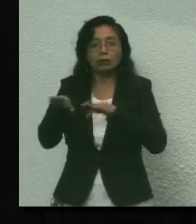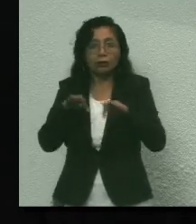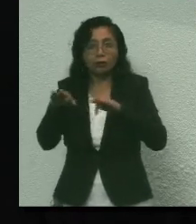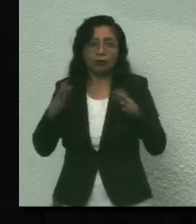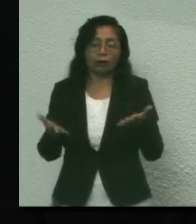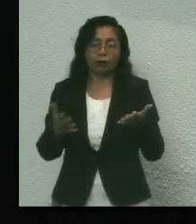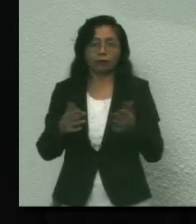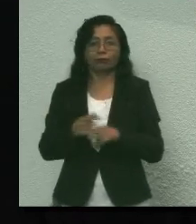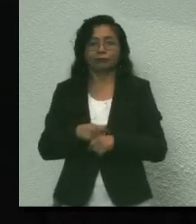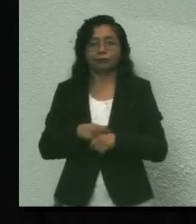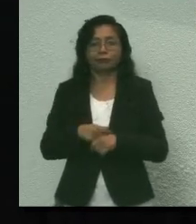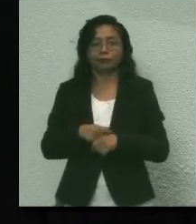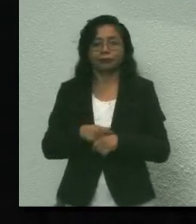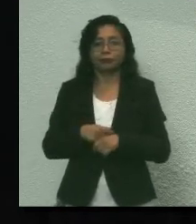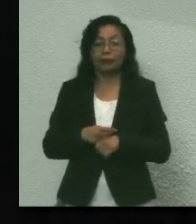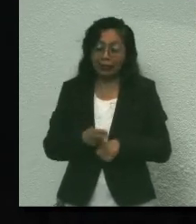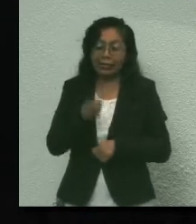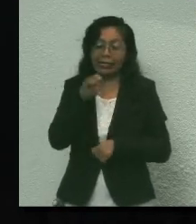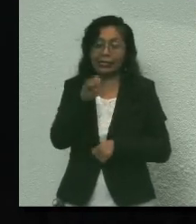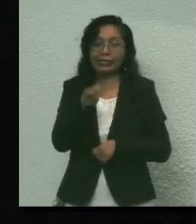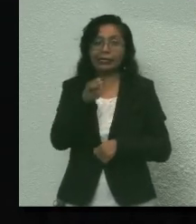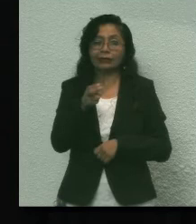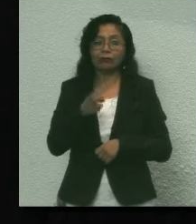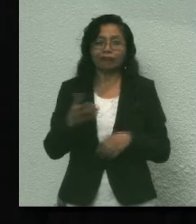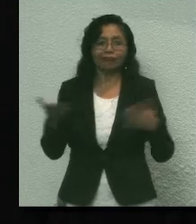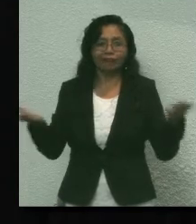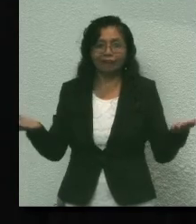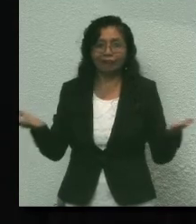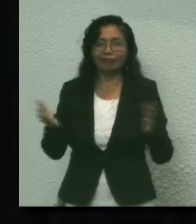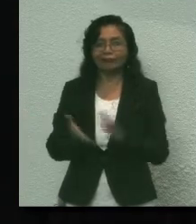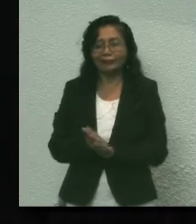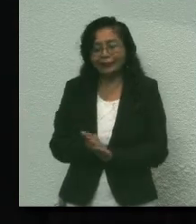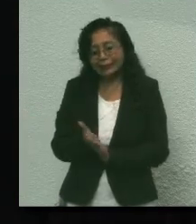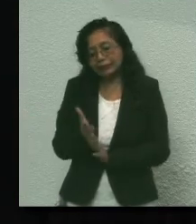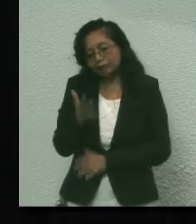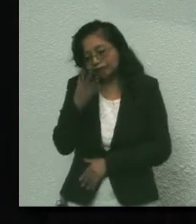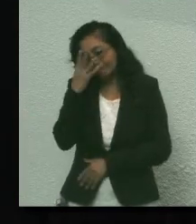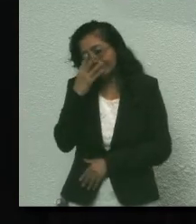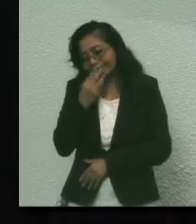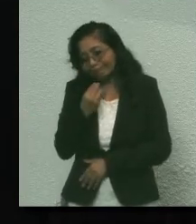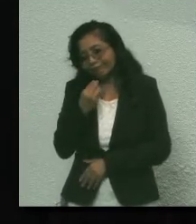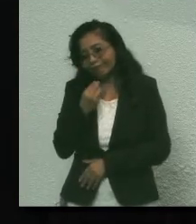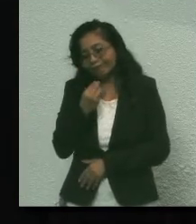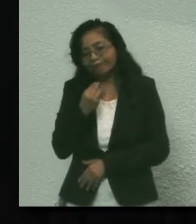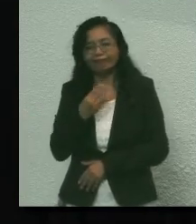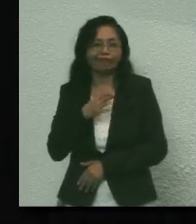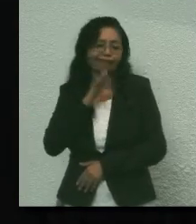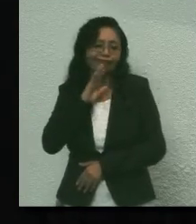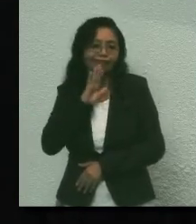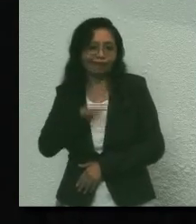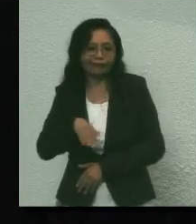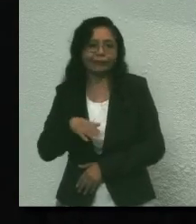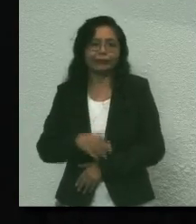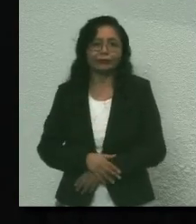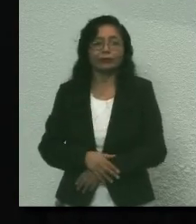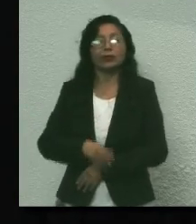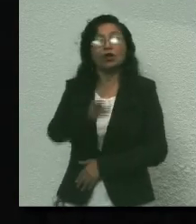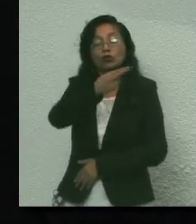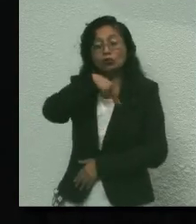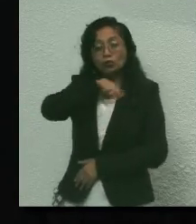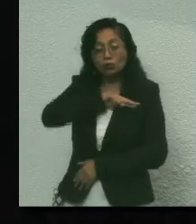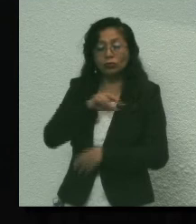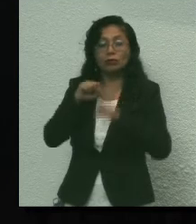de decisiones. Eso no es solo una pena, es una desgracia. Nuestra